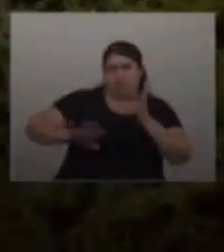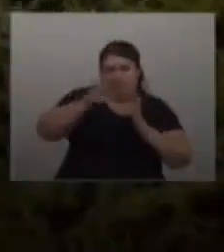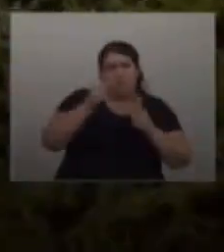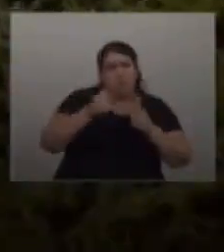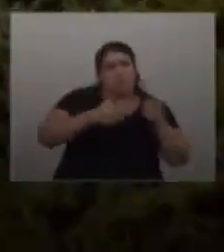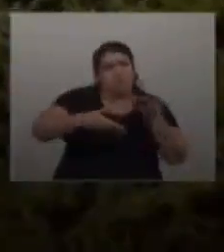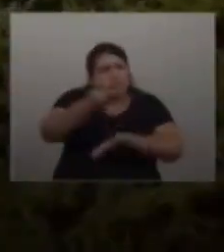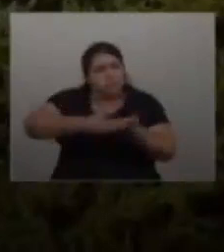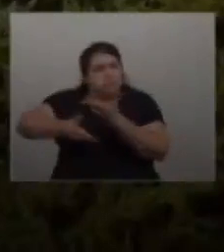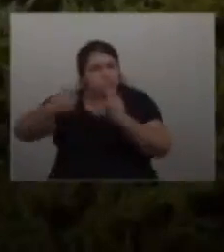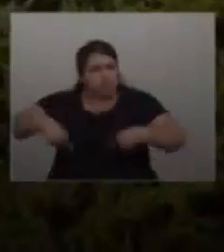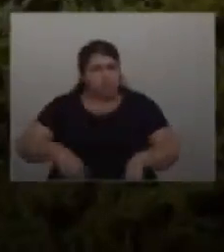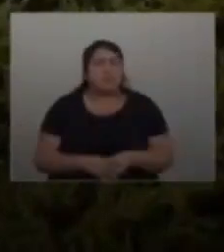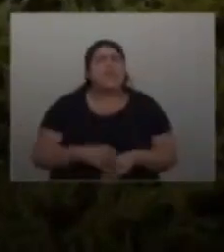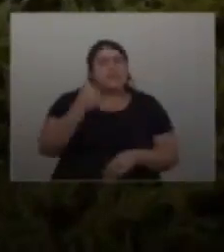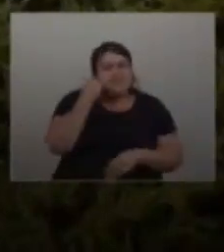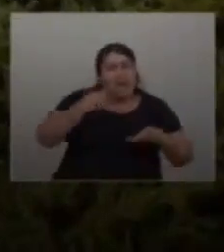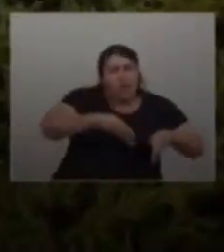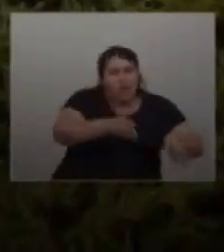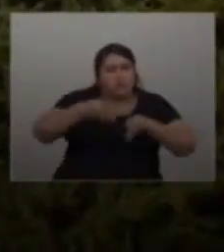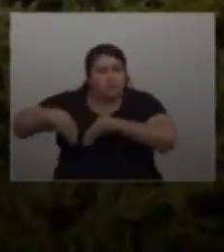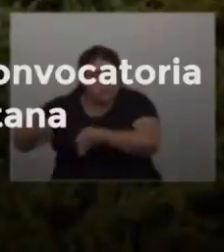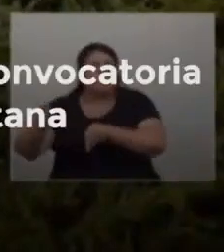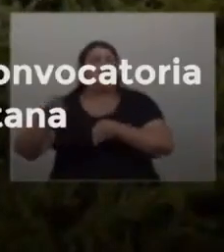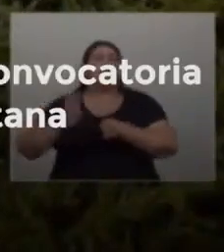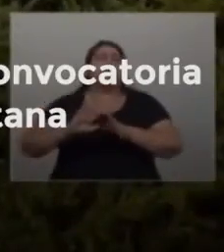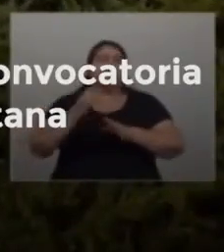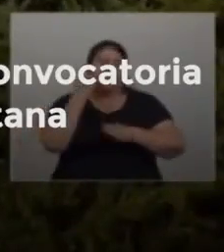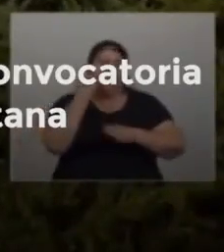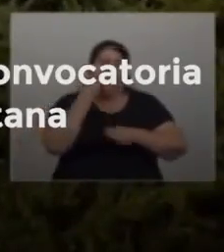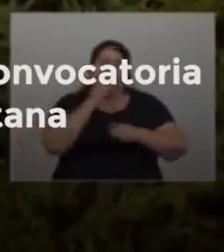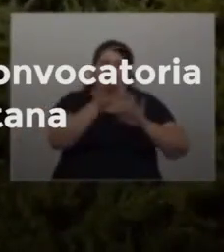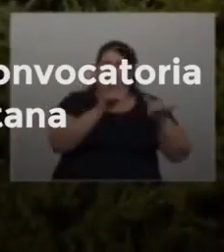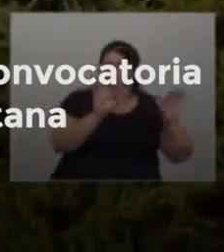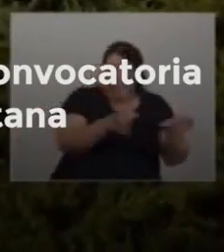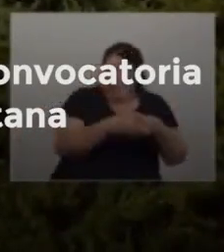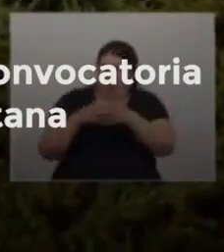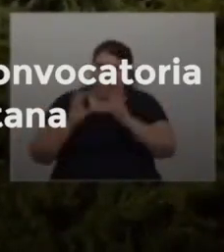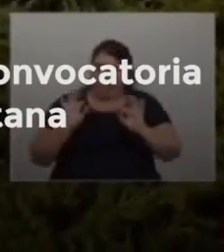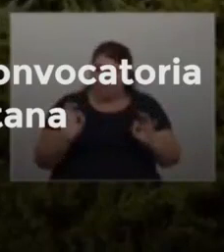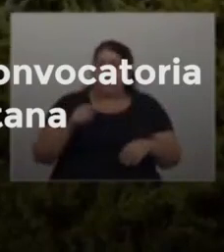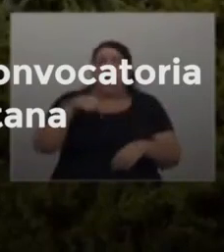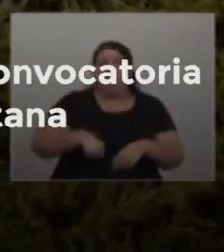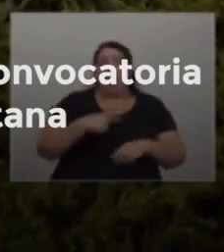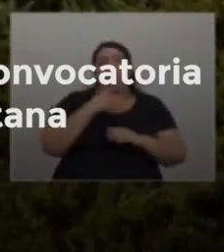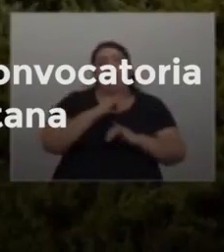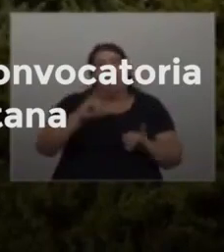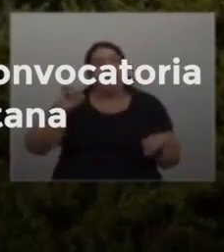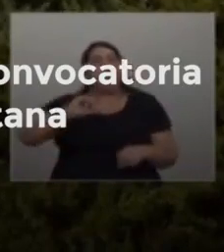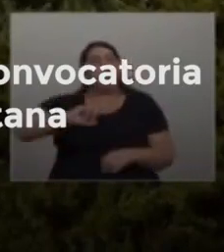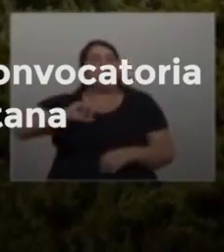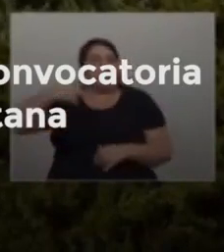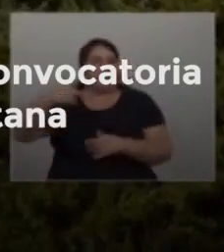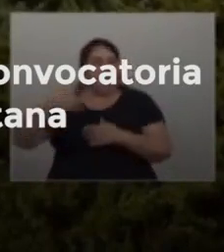Teníamos dos tramos ya de este programa Riva Parques. Hoy estamos anunciando una